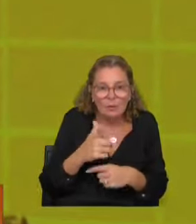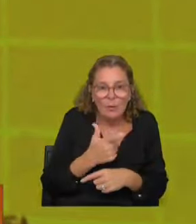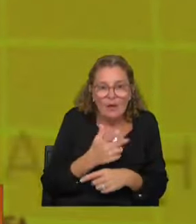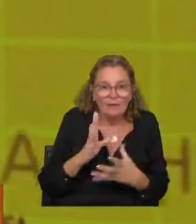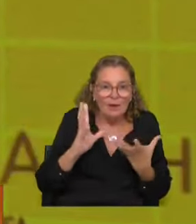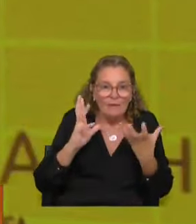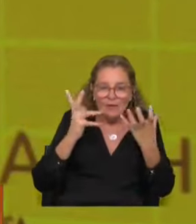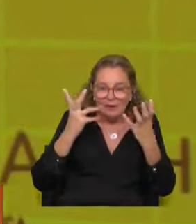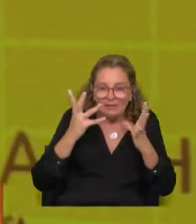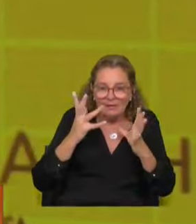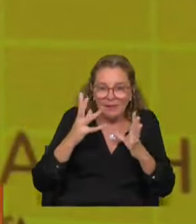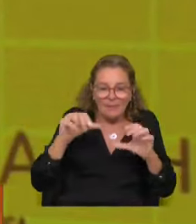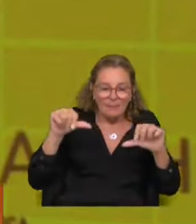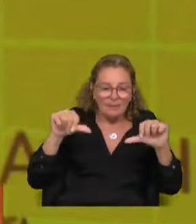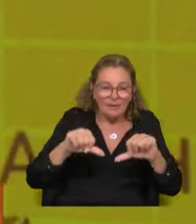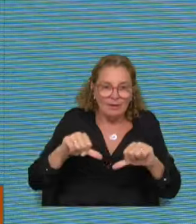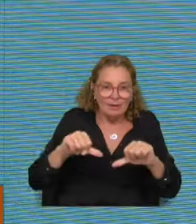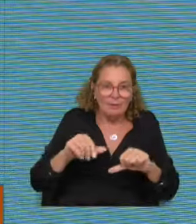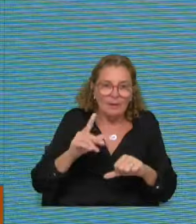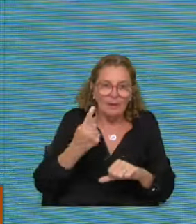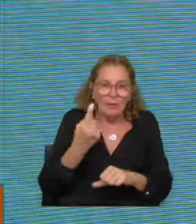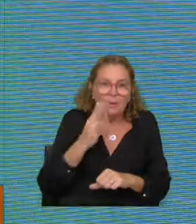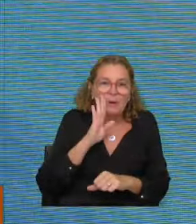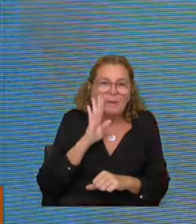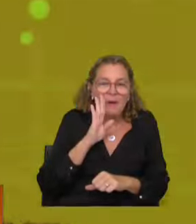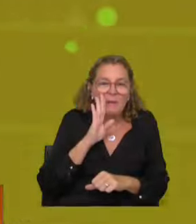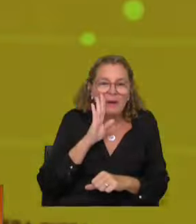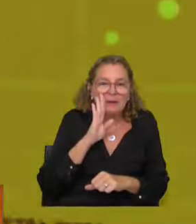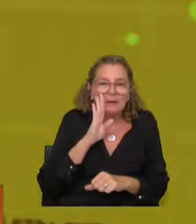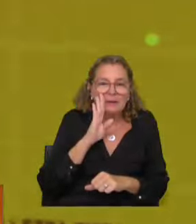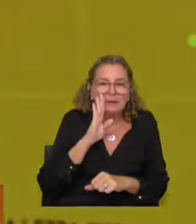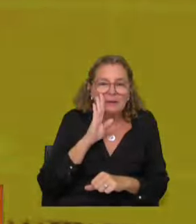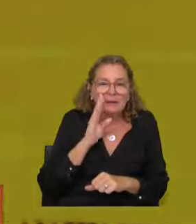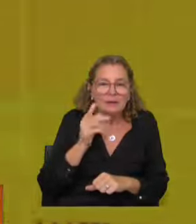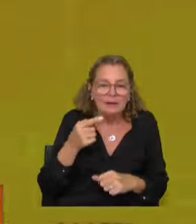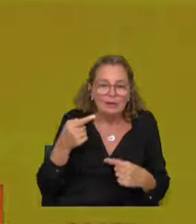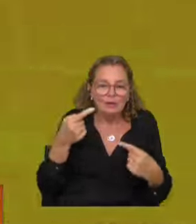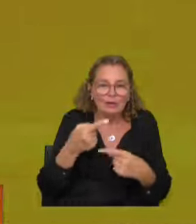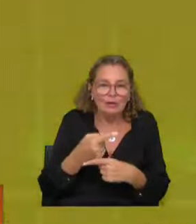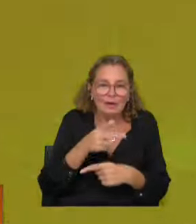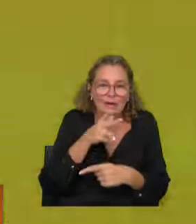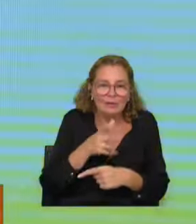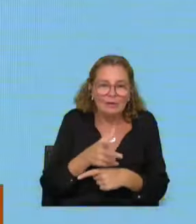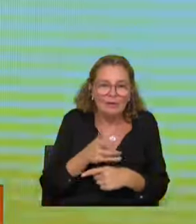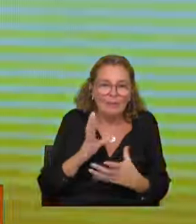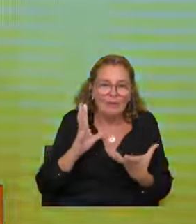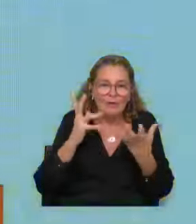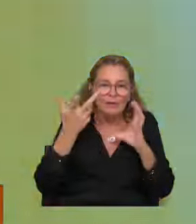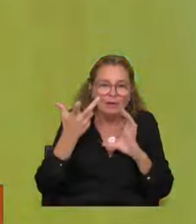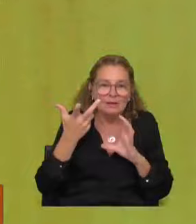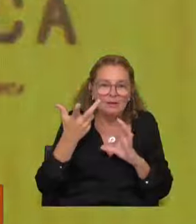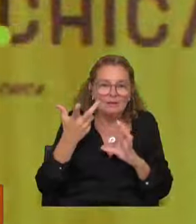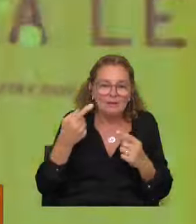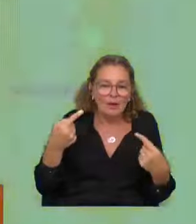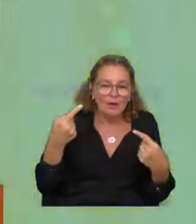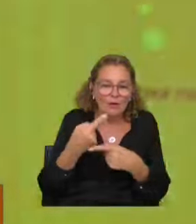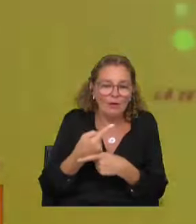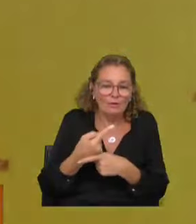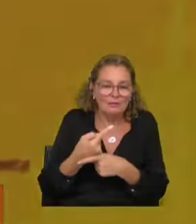violencia peor para una mamá que que lastimen a sus hijos y es una forma de violencia de género de las más crueles